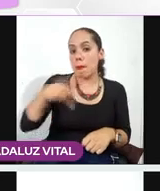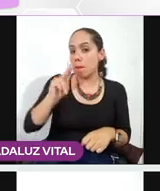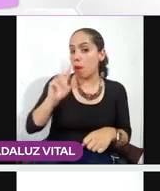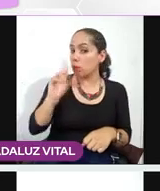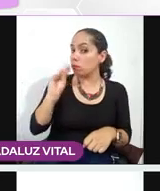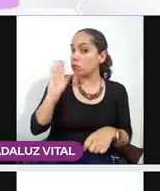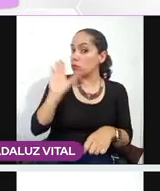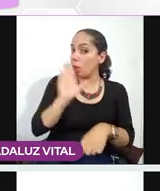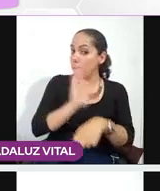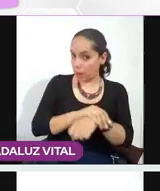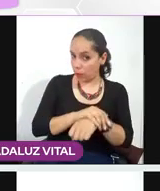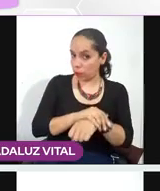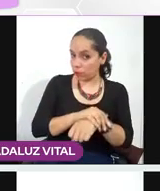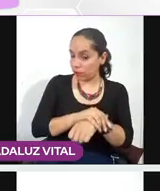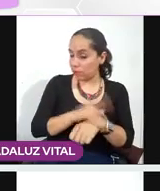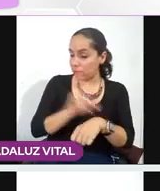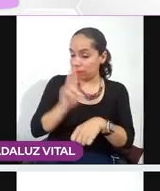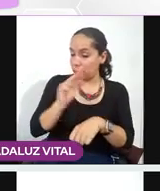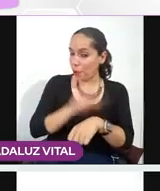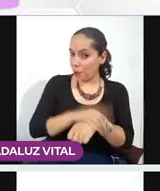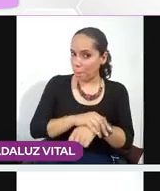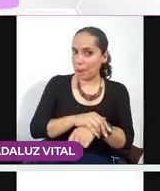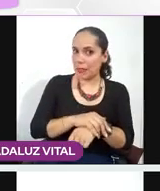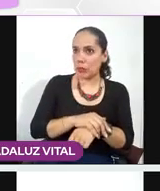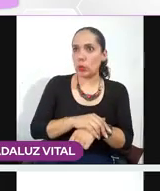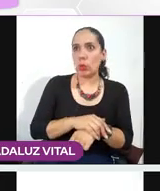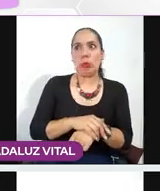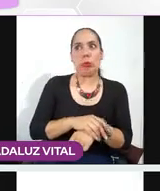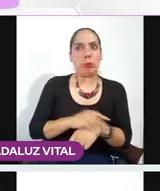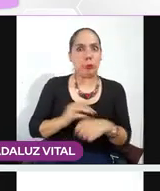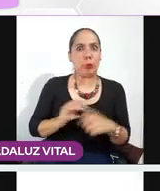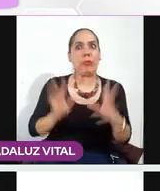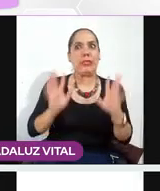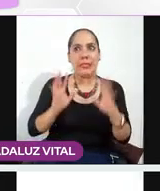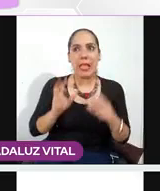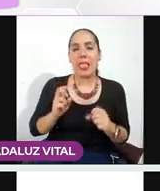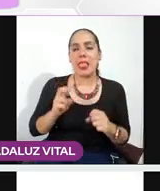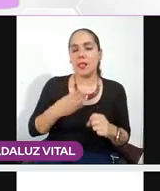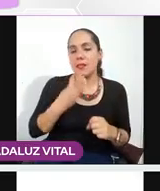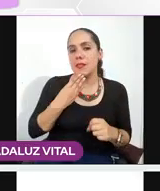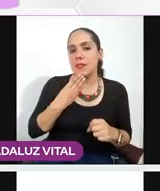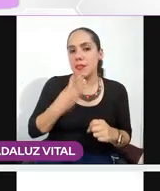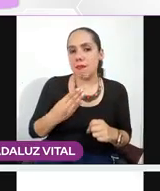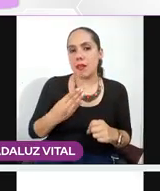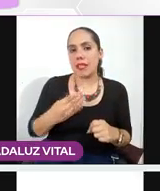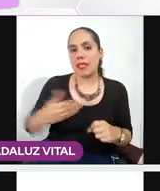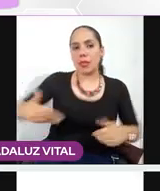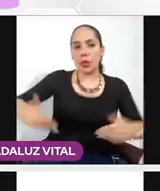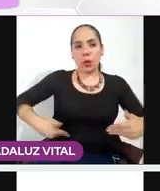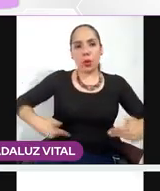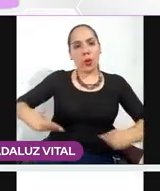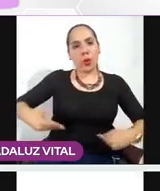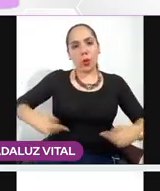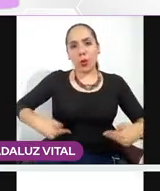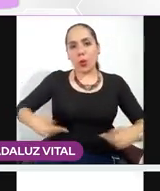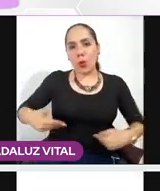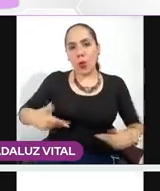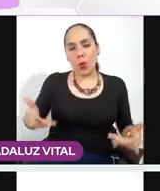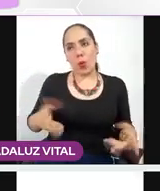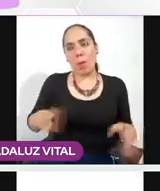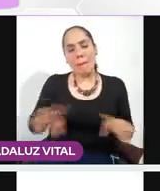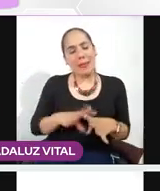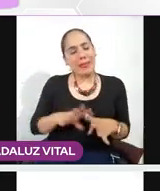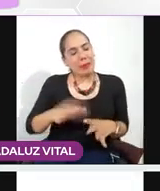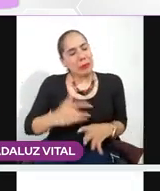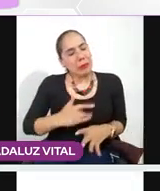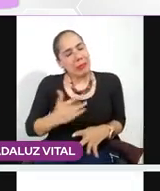Me parece que abordamos un tema interesantísimo, los sentimientos de culpa. 100%. ¿No? 100%.